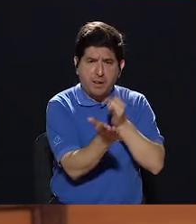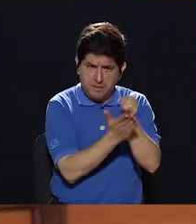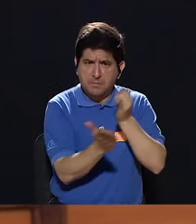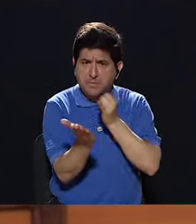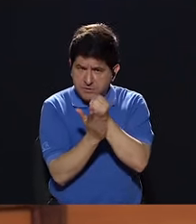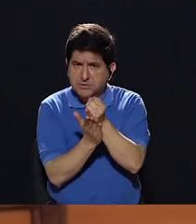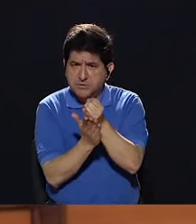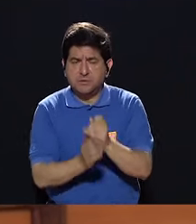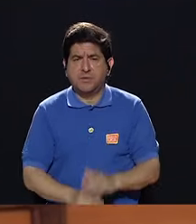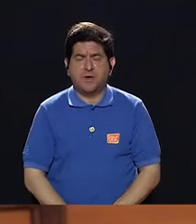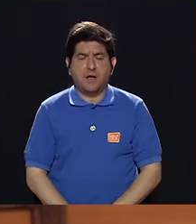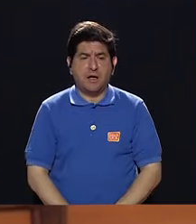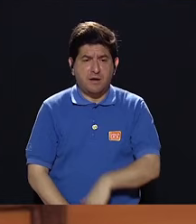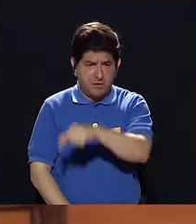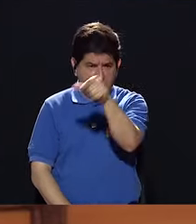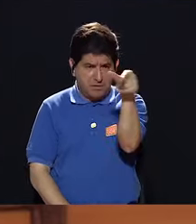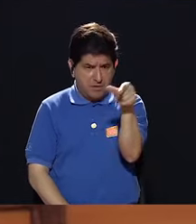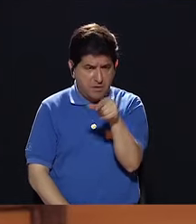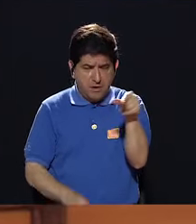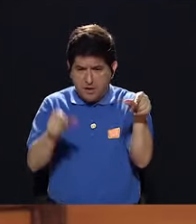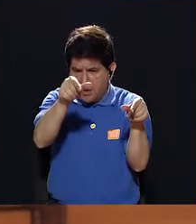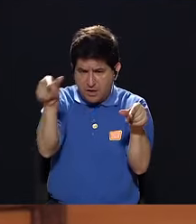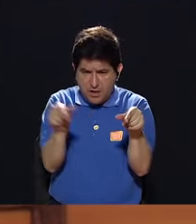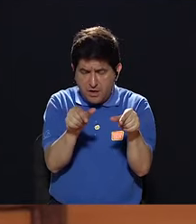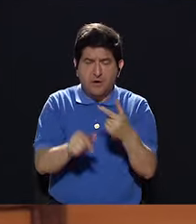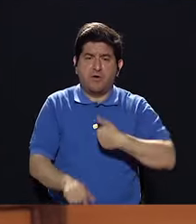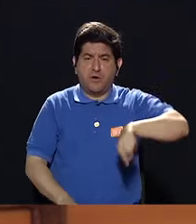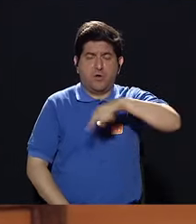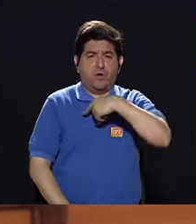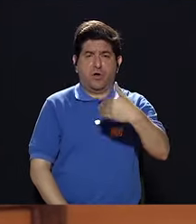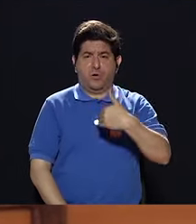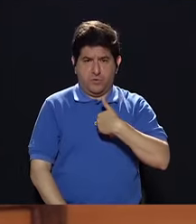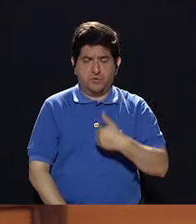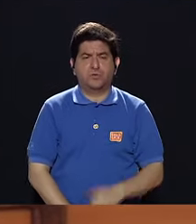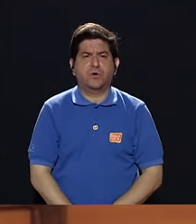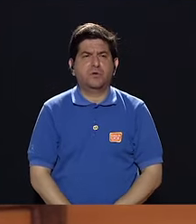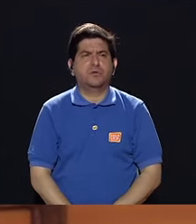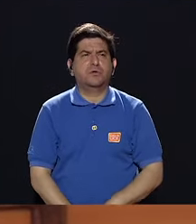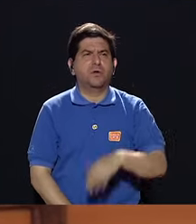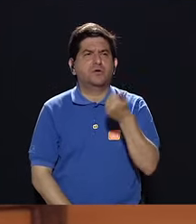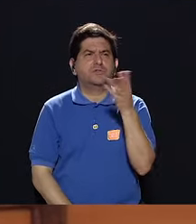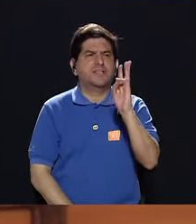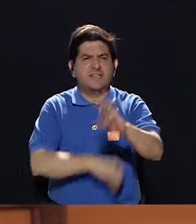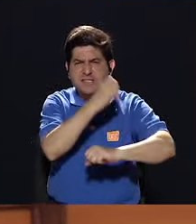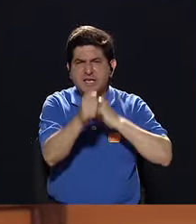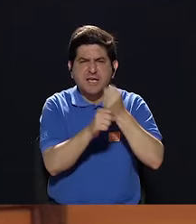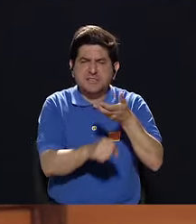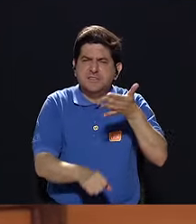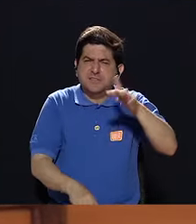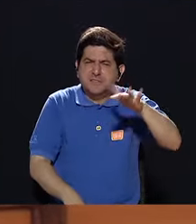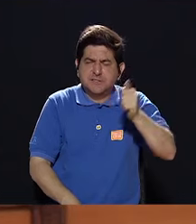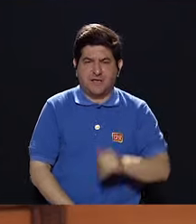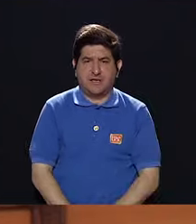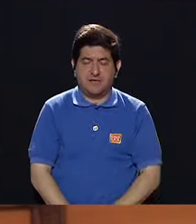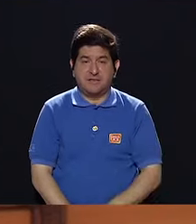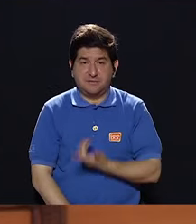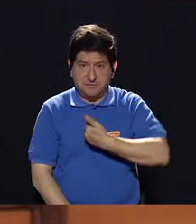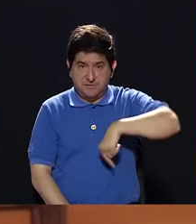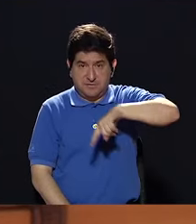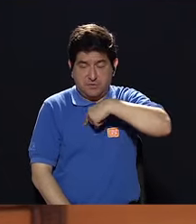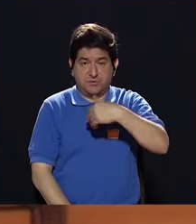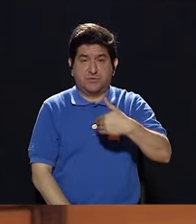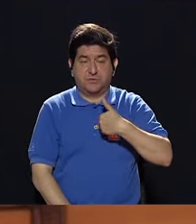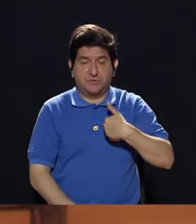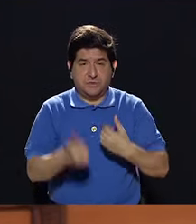de investigación sobre la cuenca, ¿verdad?, que tenemos nosotros. Hace 16 años más o menos